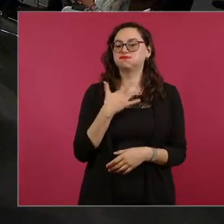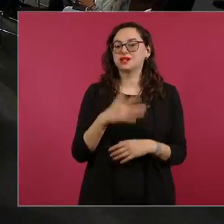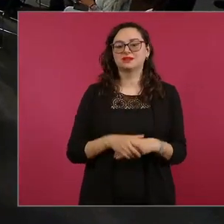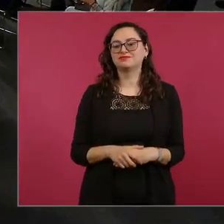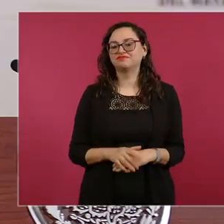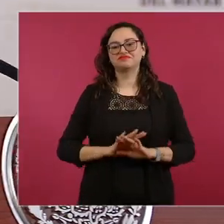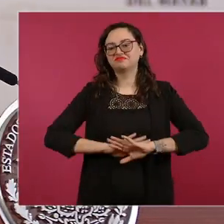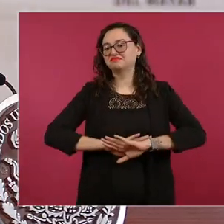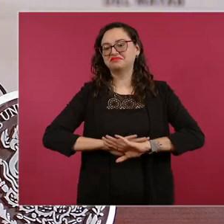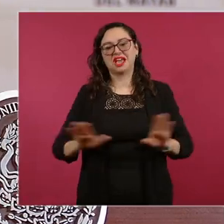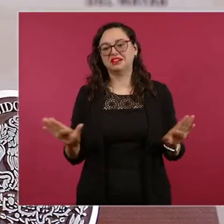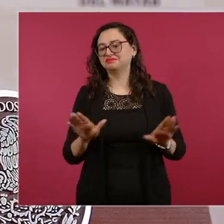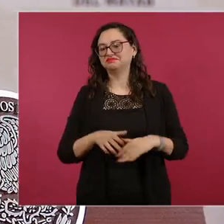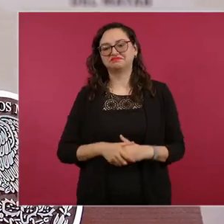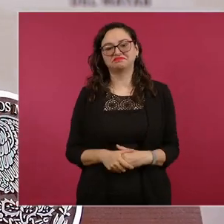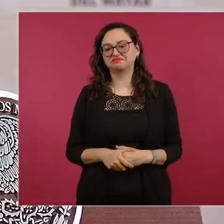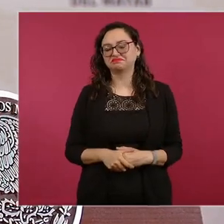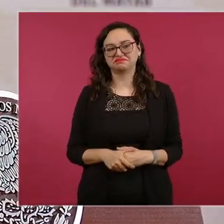resuelvan los jueces.